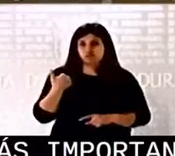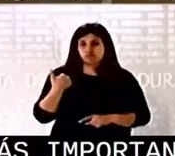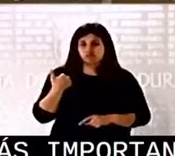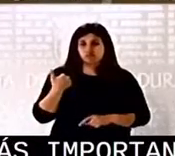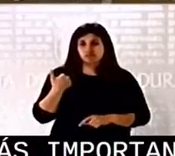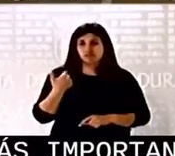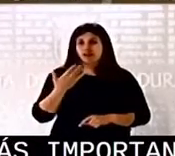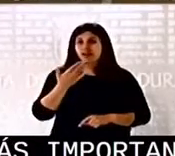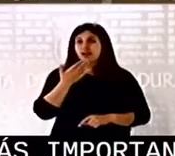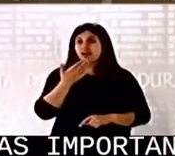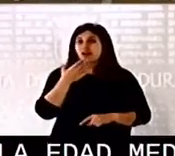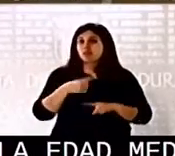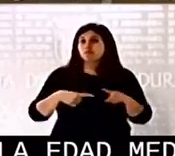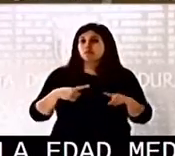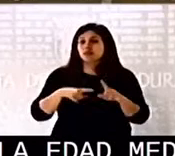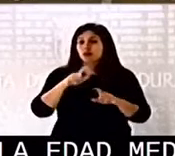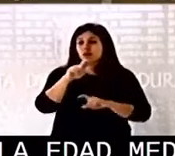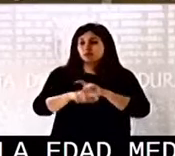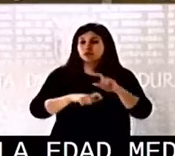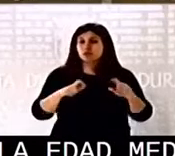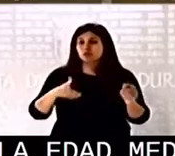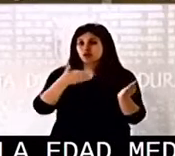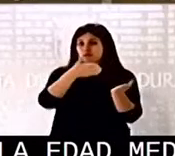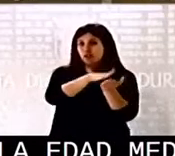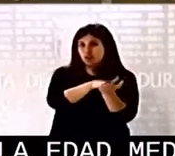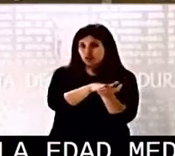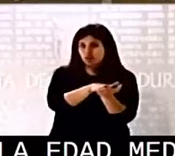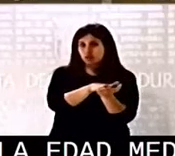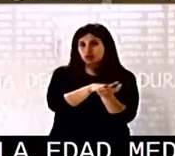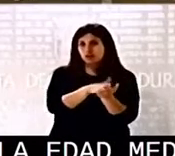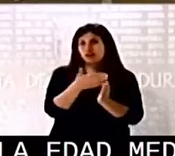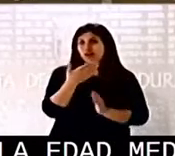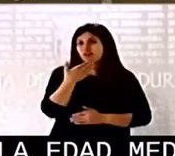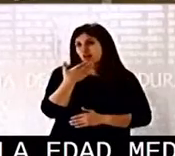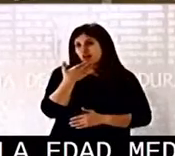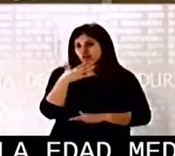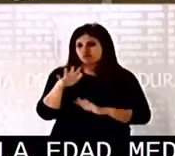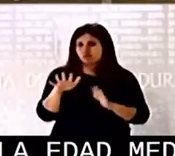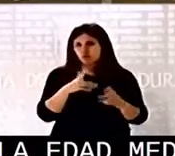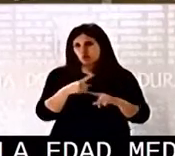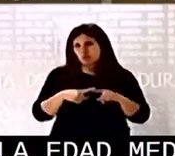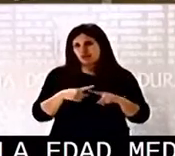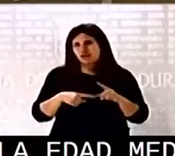la edad media de las personas que fallecían eran 72 años,